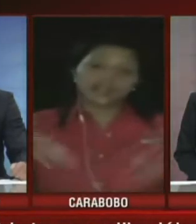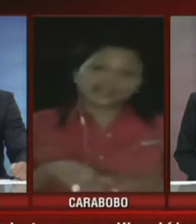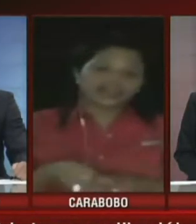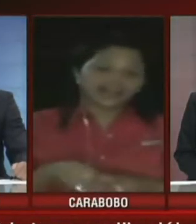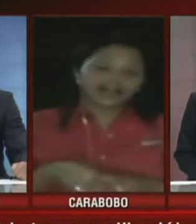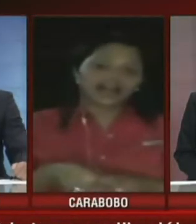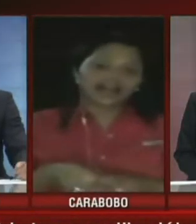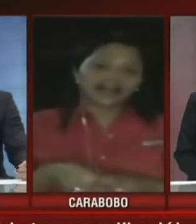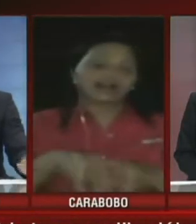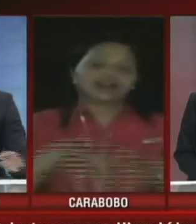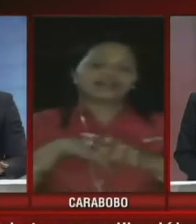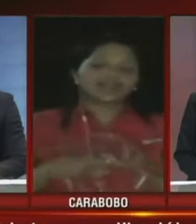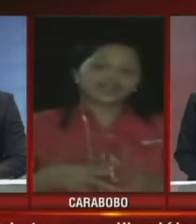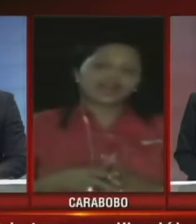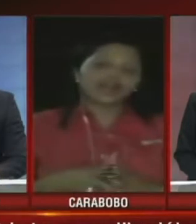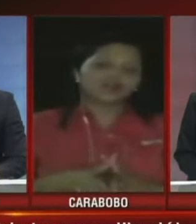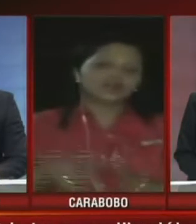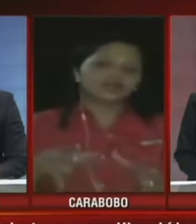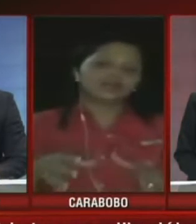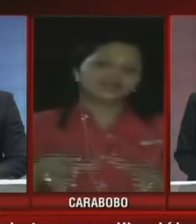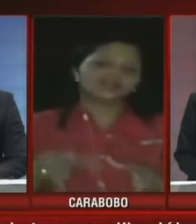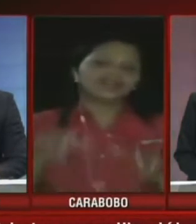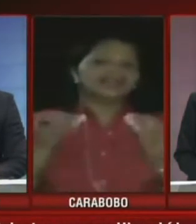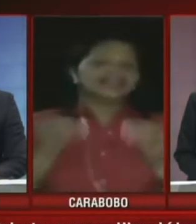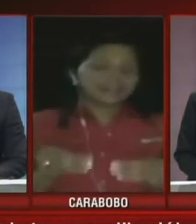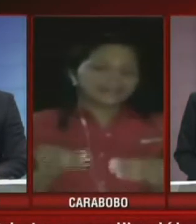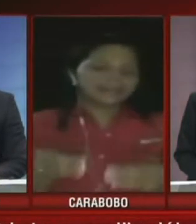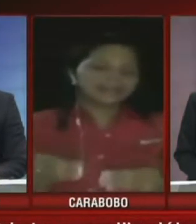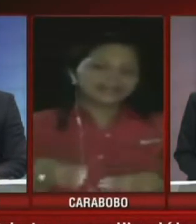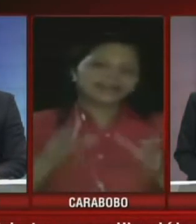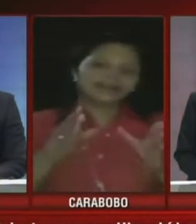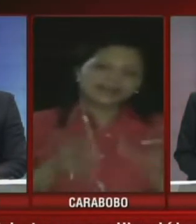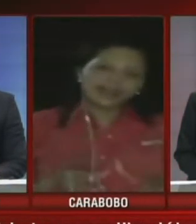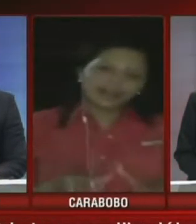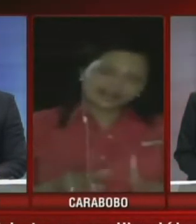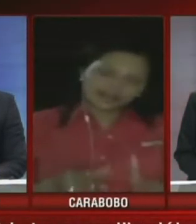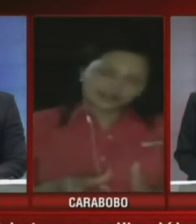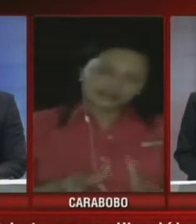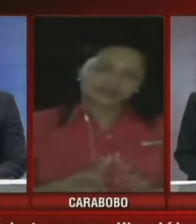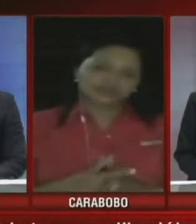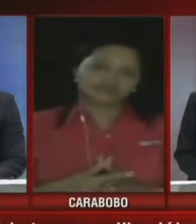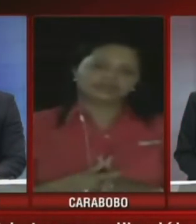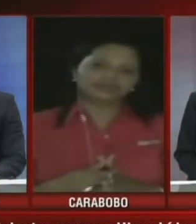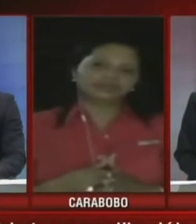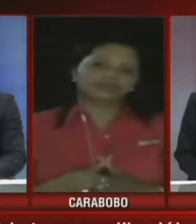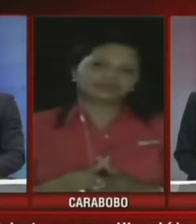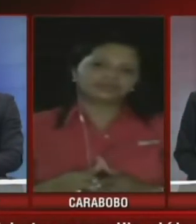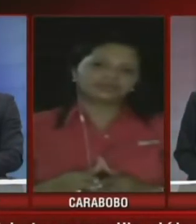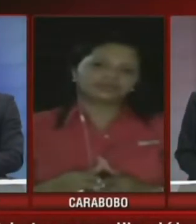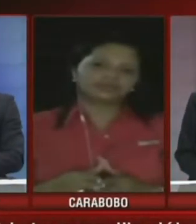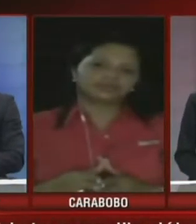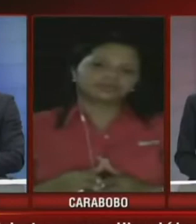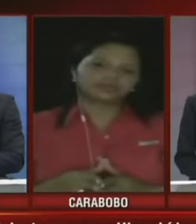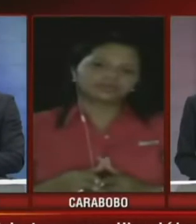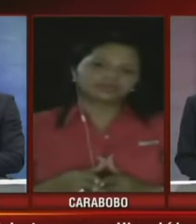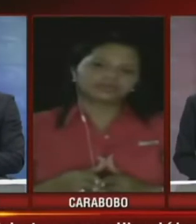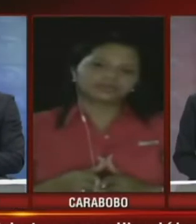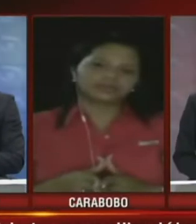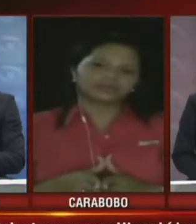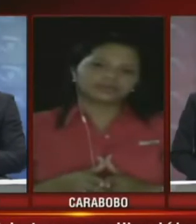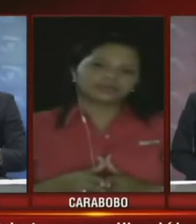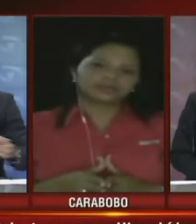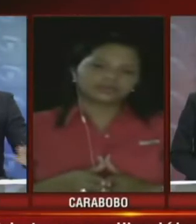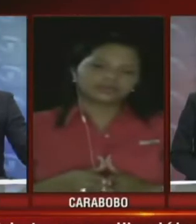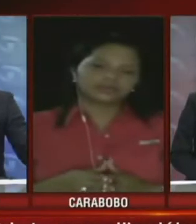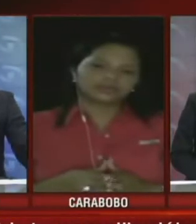que se le metía clavo, o sea, infinidades de cosas podemos decir, y específicamente en este municipio. Gracias, Ana Cecilia. Muy completo